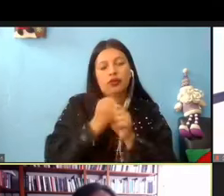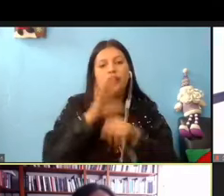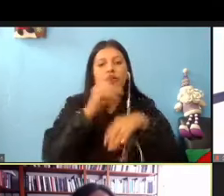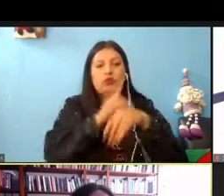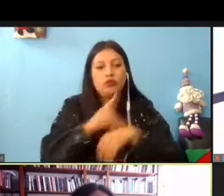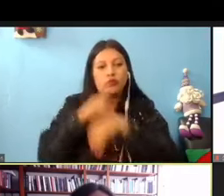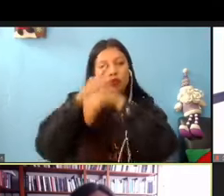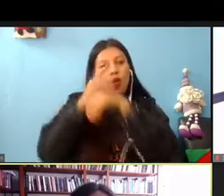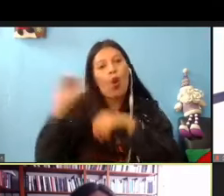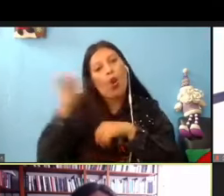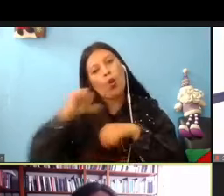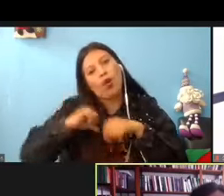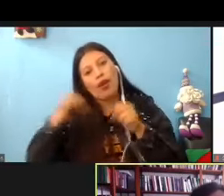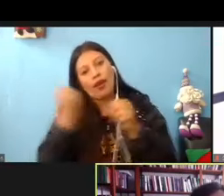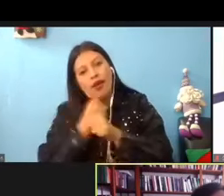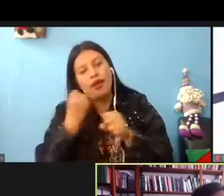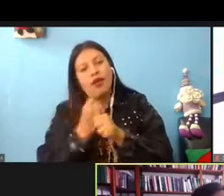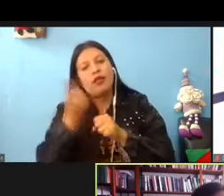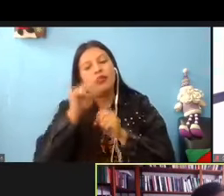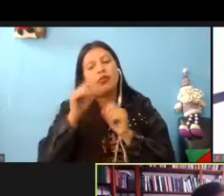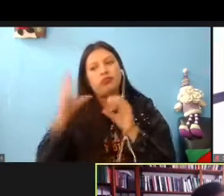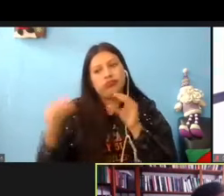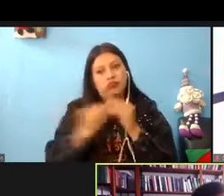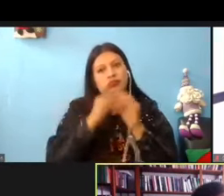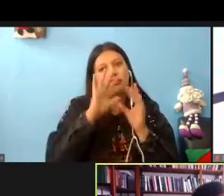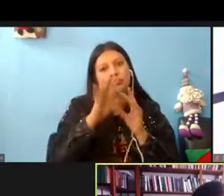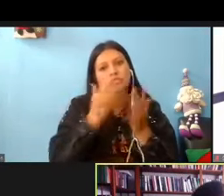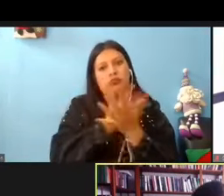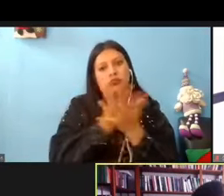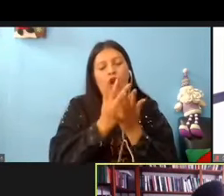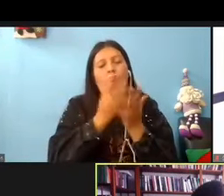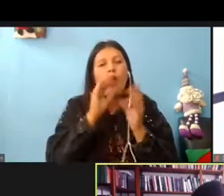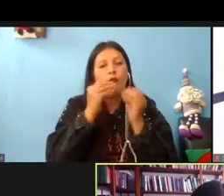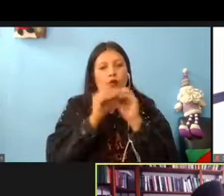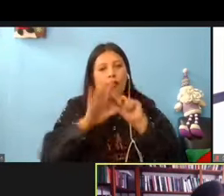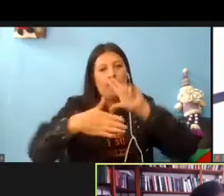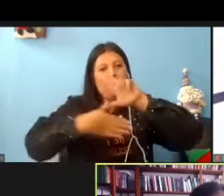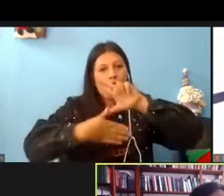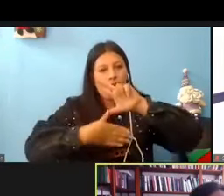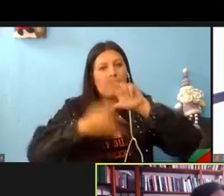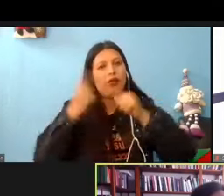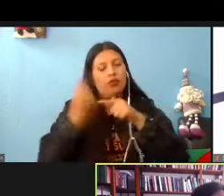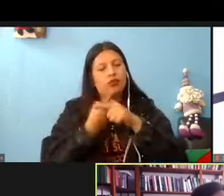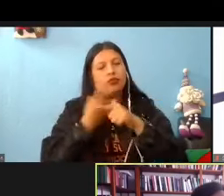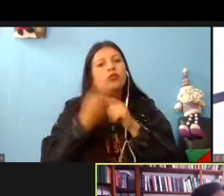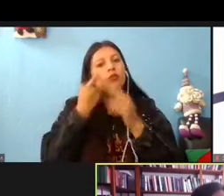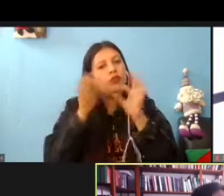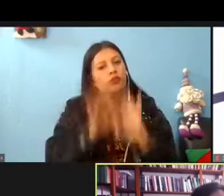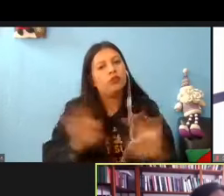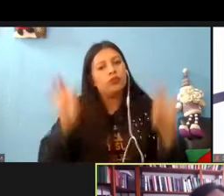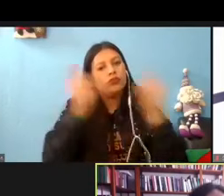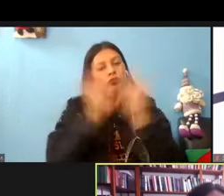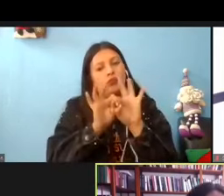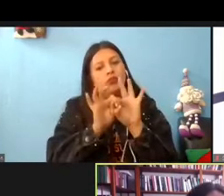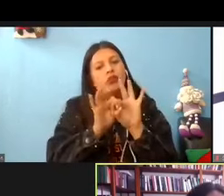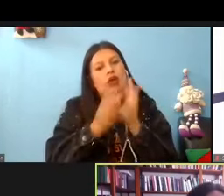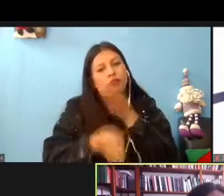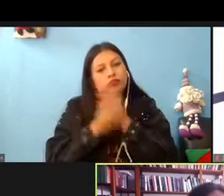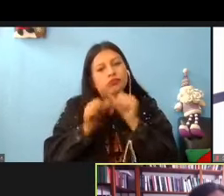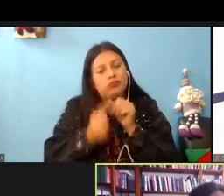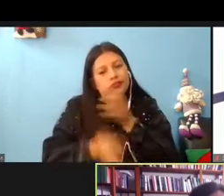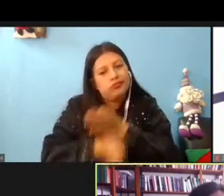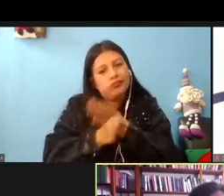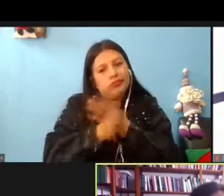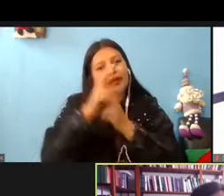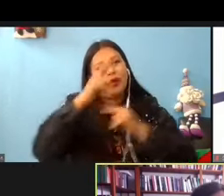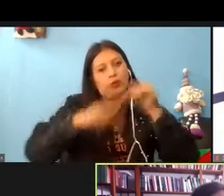o tienen trabajo también articulado a varias dinámicas de América Latina, entonces va a ser muy importante avanzar en la